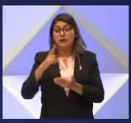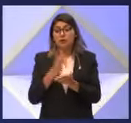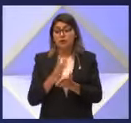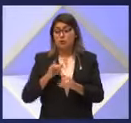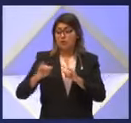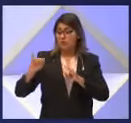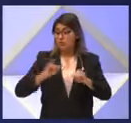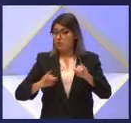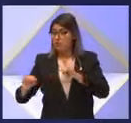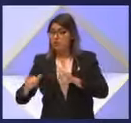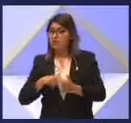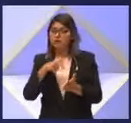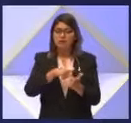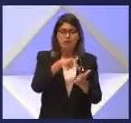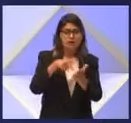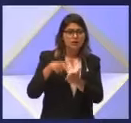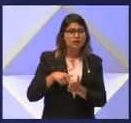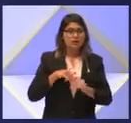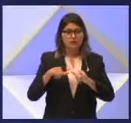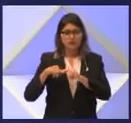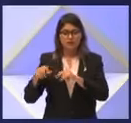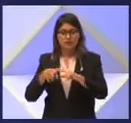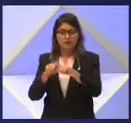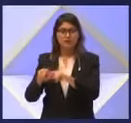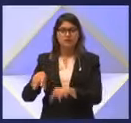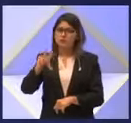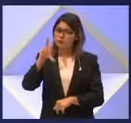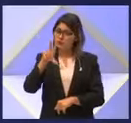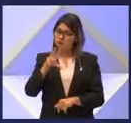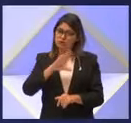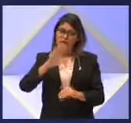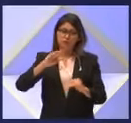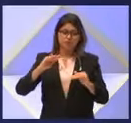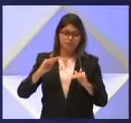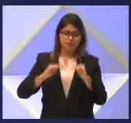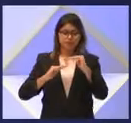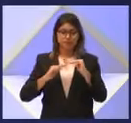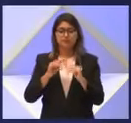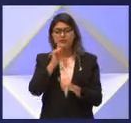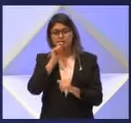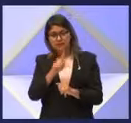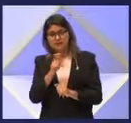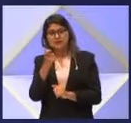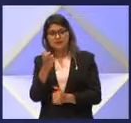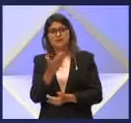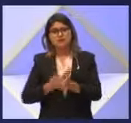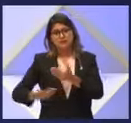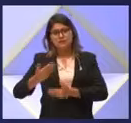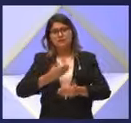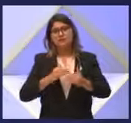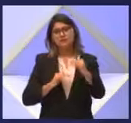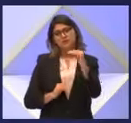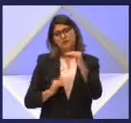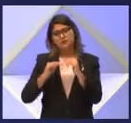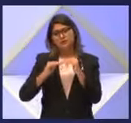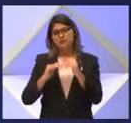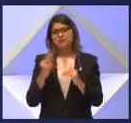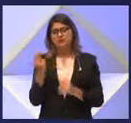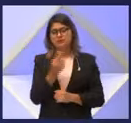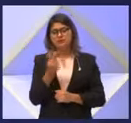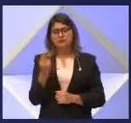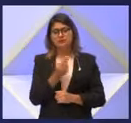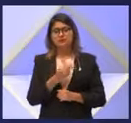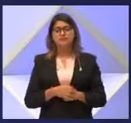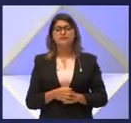sino también las brechas socioeconómicas sean resueltas o reducidas yo creo que hemos